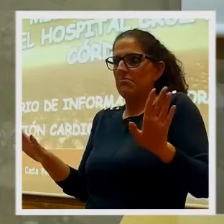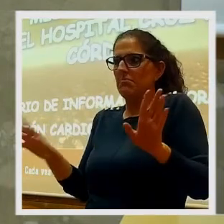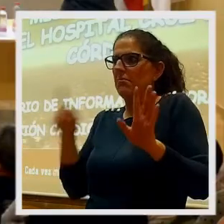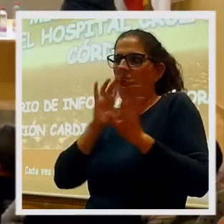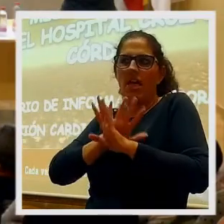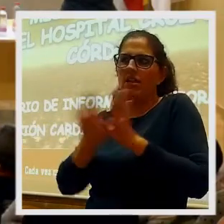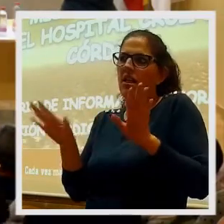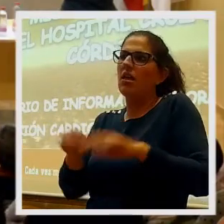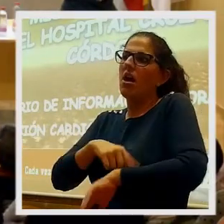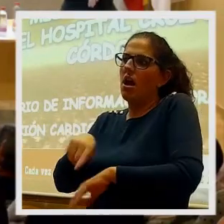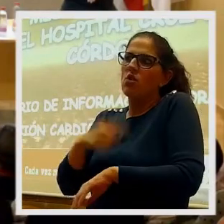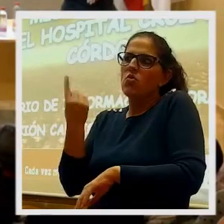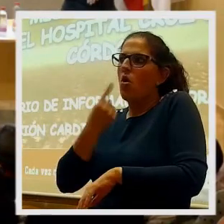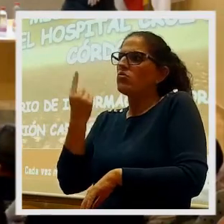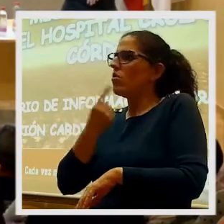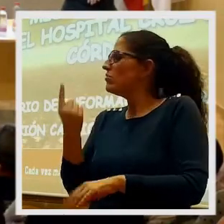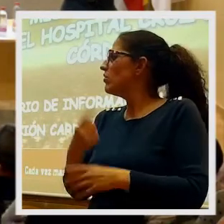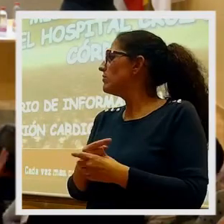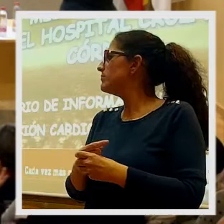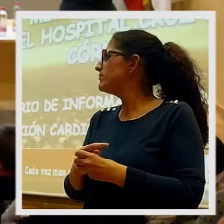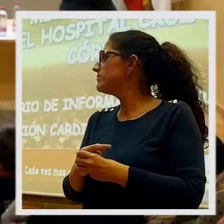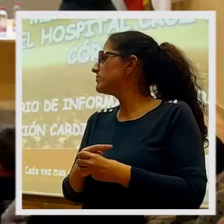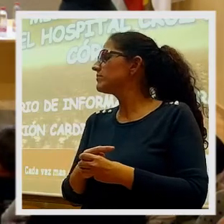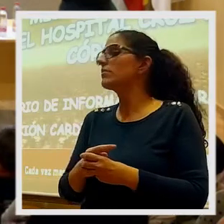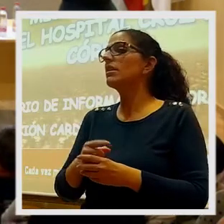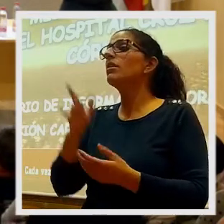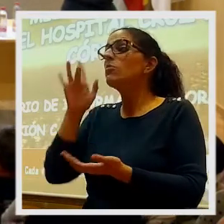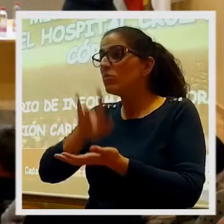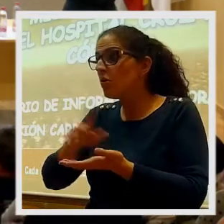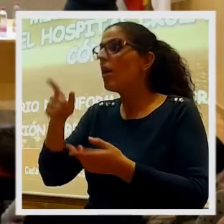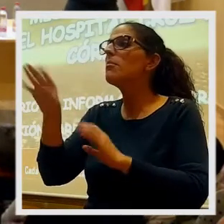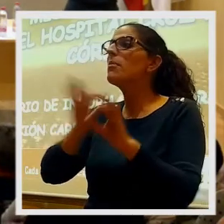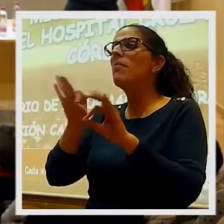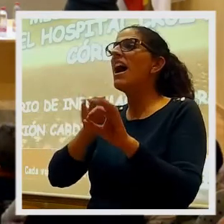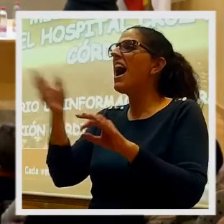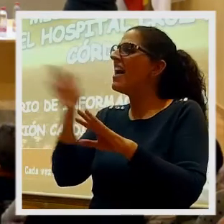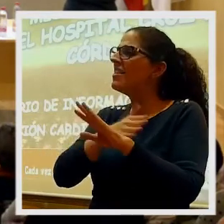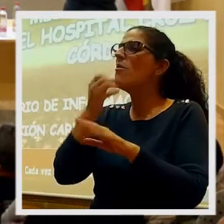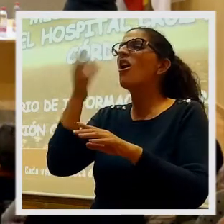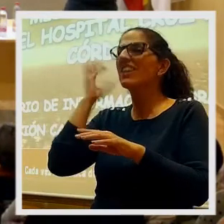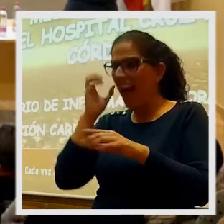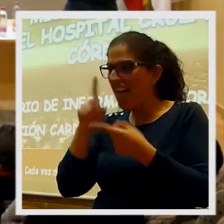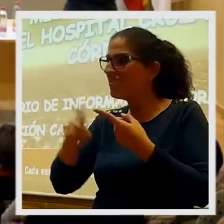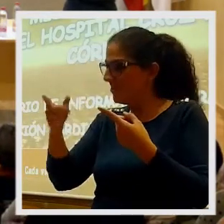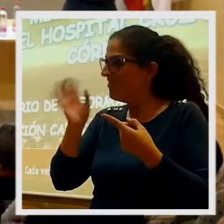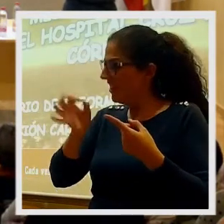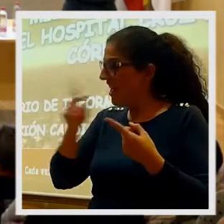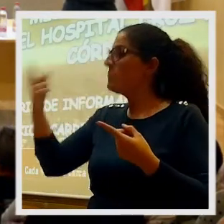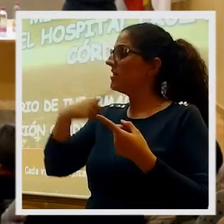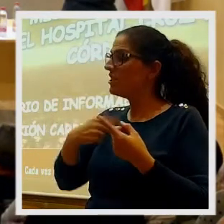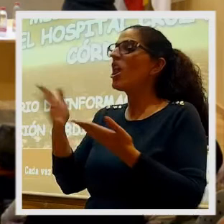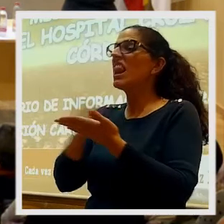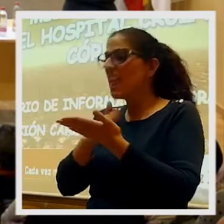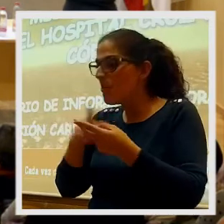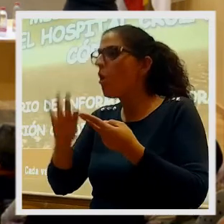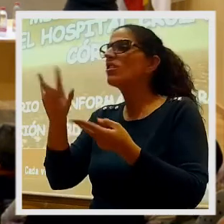duras. Si les llega el momento, les puedo decir que vayan preparados, como me dijeron a mí, que vaya preparado con una radio, con un libro,